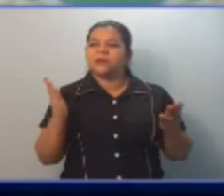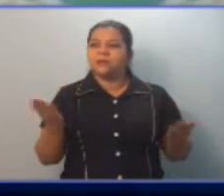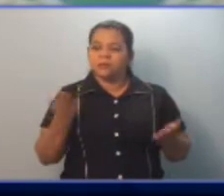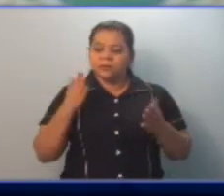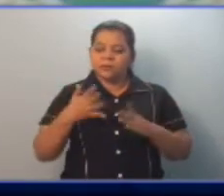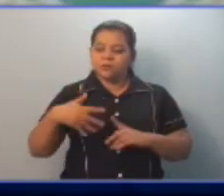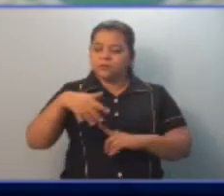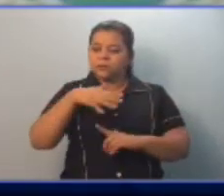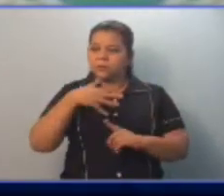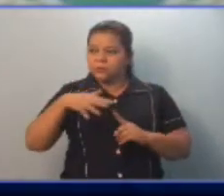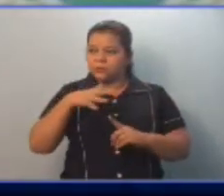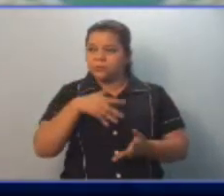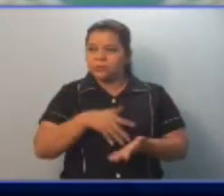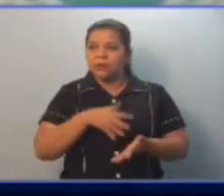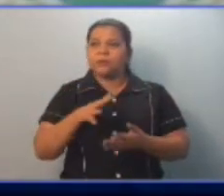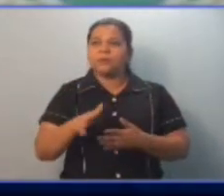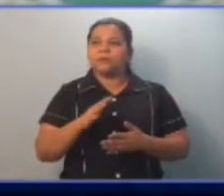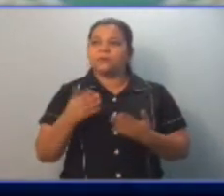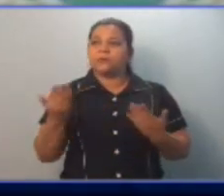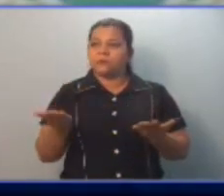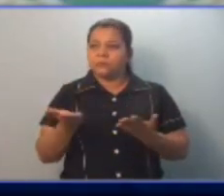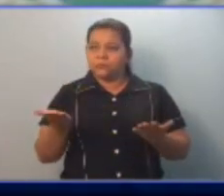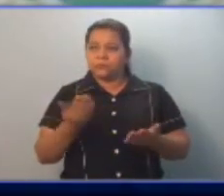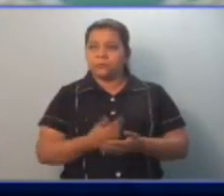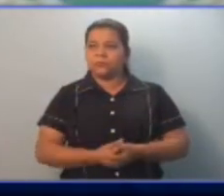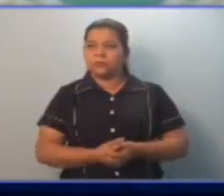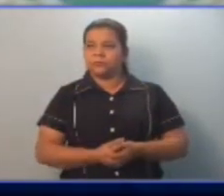habían habido y posiciones públicas que se habían sostenido